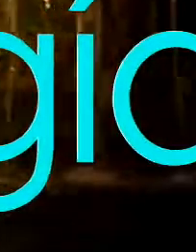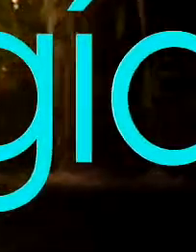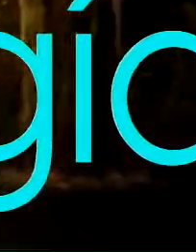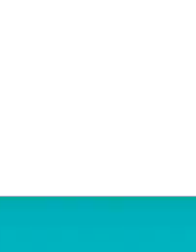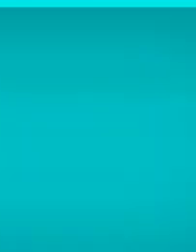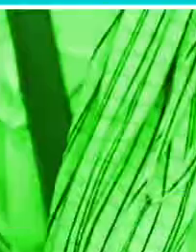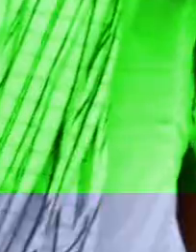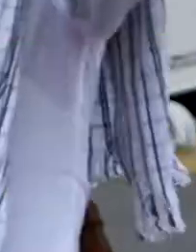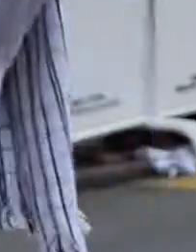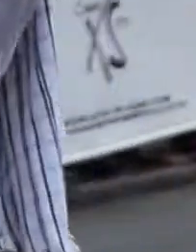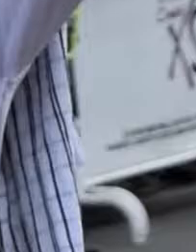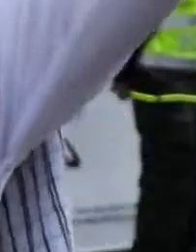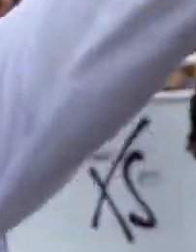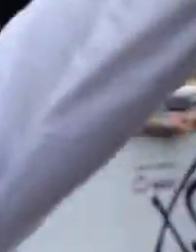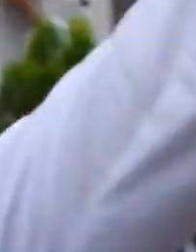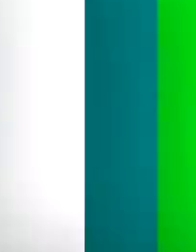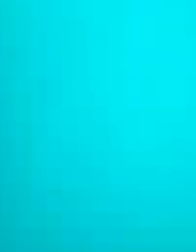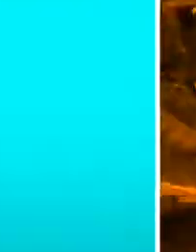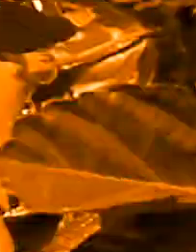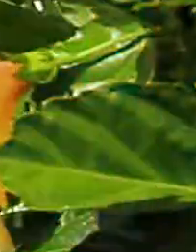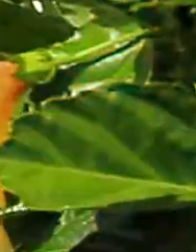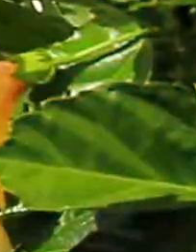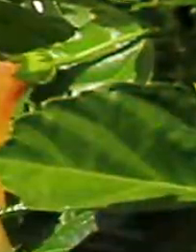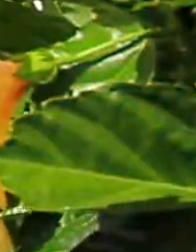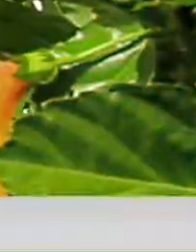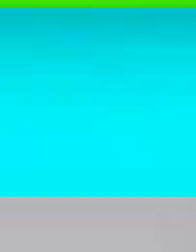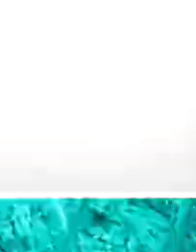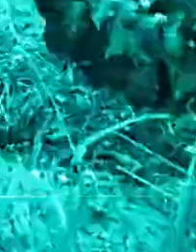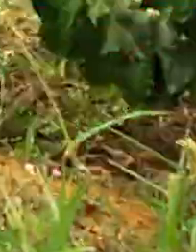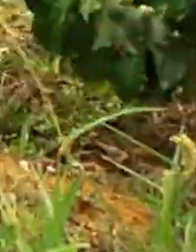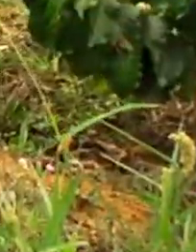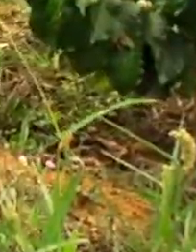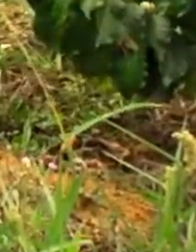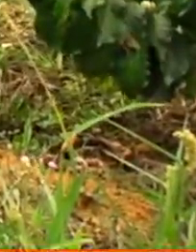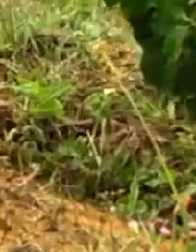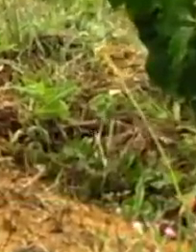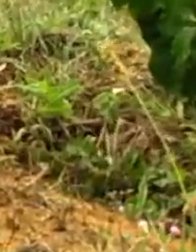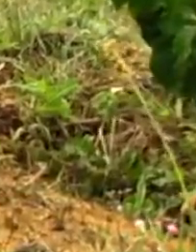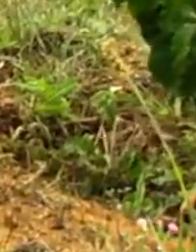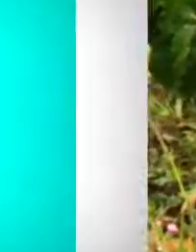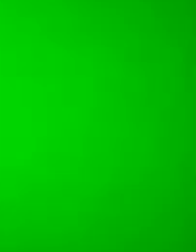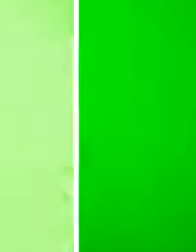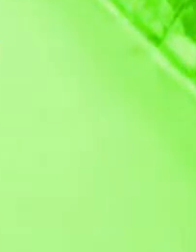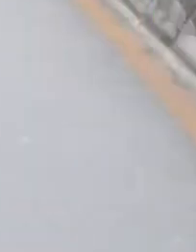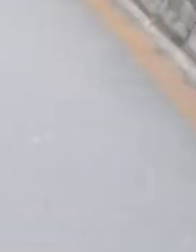Energía en cada corazón. Energía de nuestra